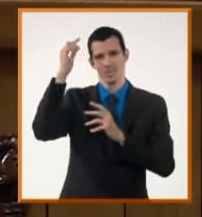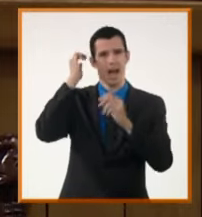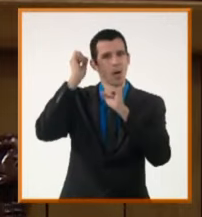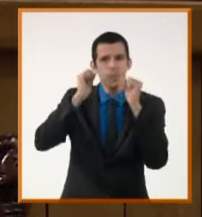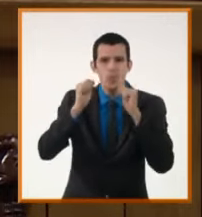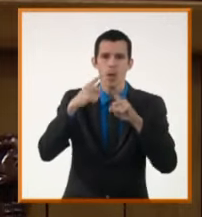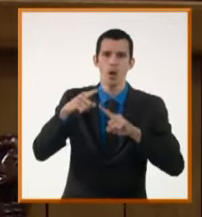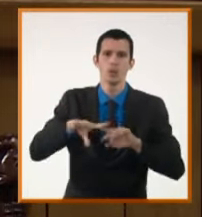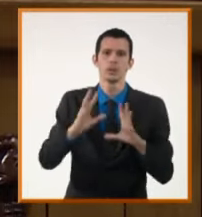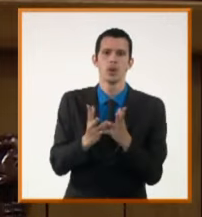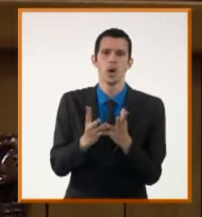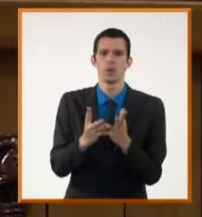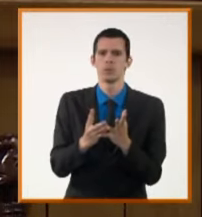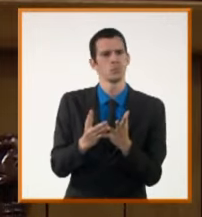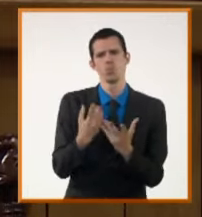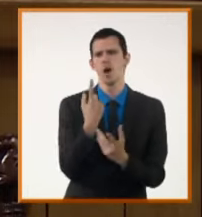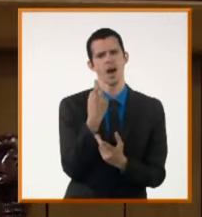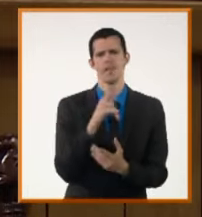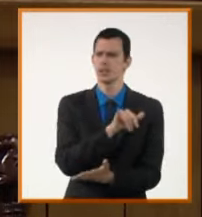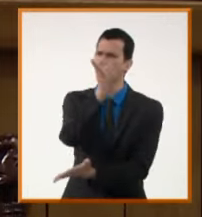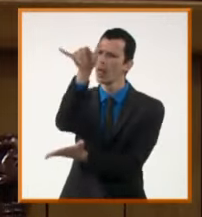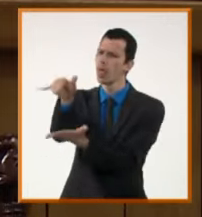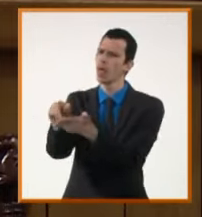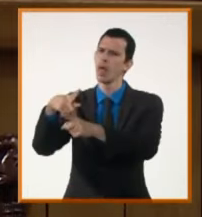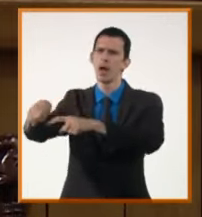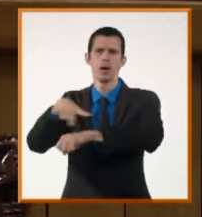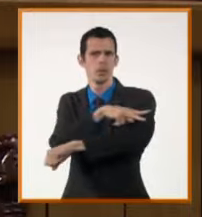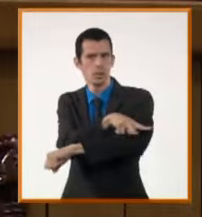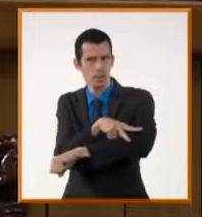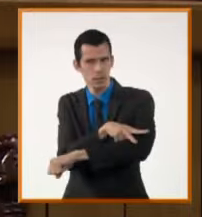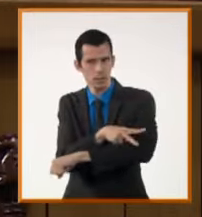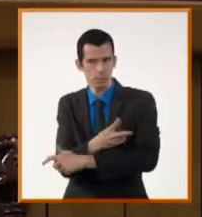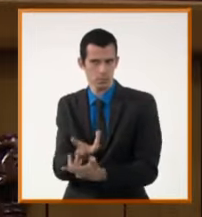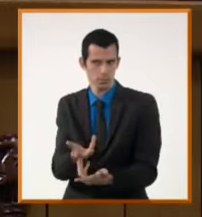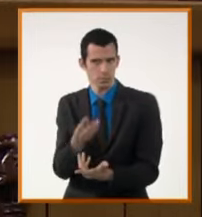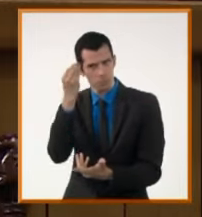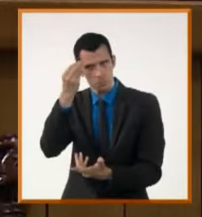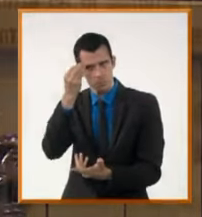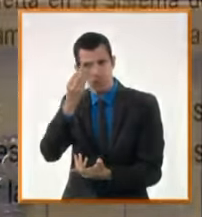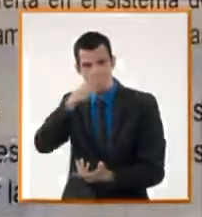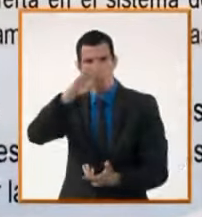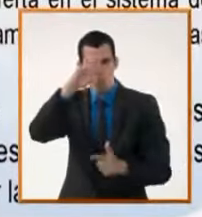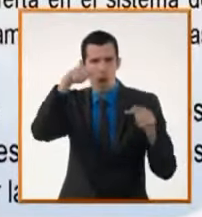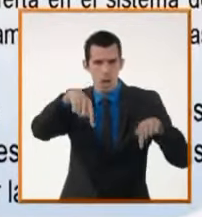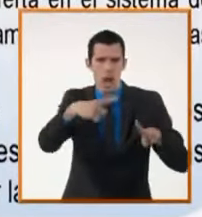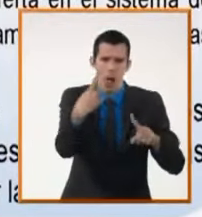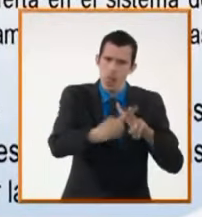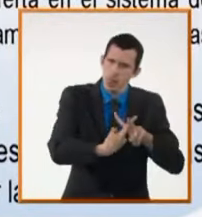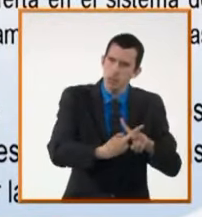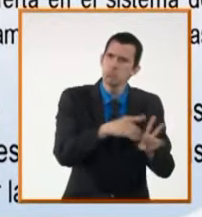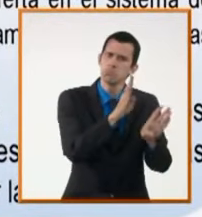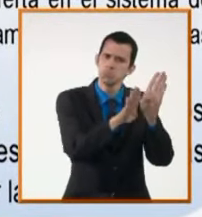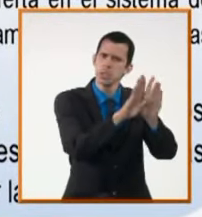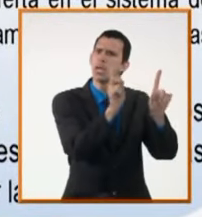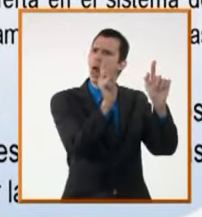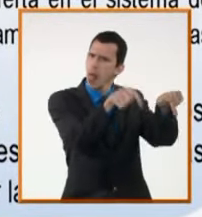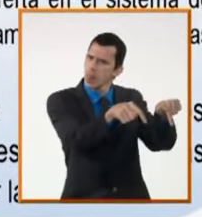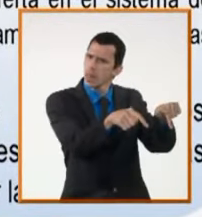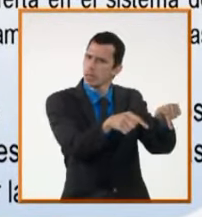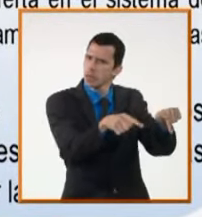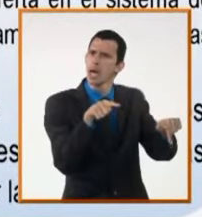necesitamos garantizar una oferta estable en las tiendas de divisa en primer lugar, si queremos nosotros entonces